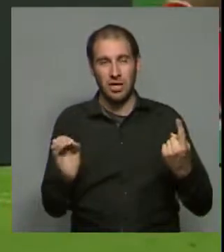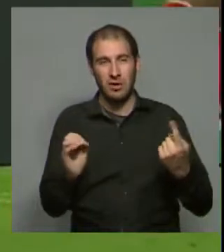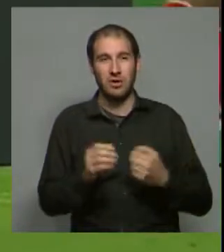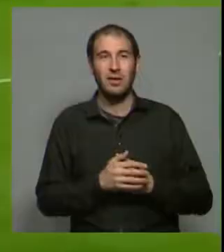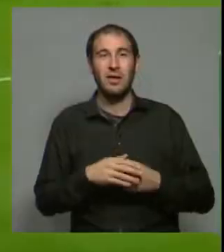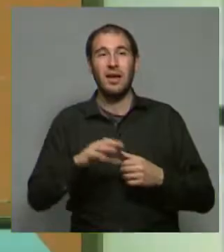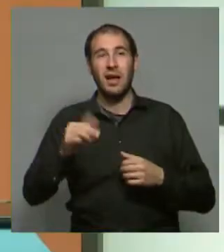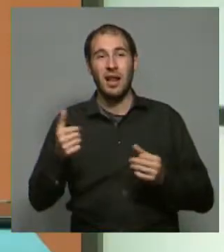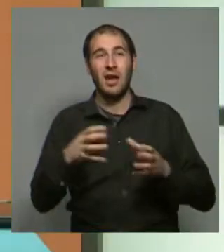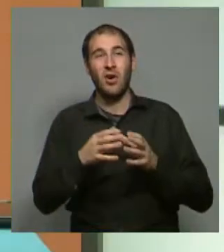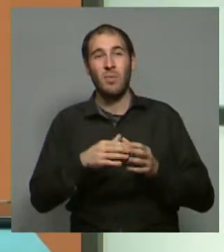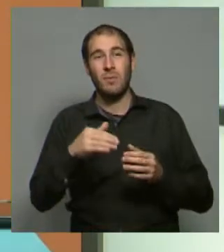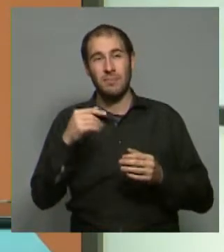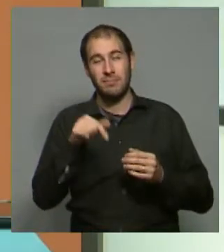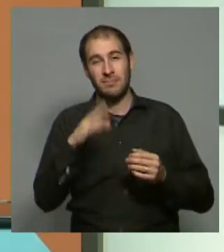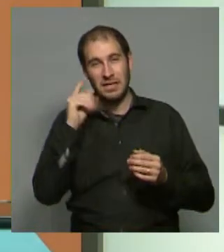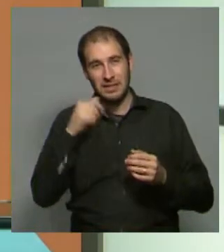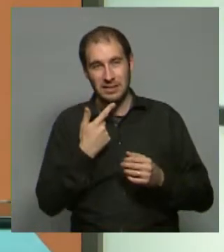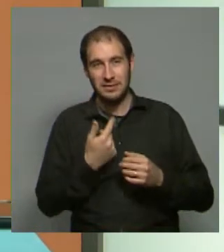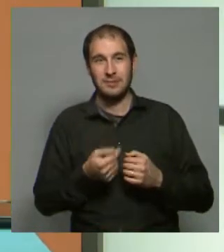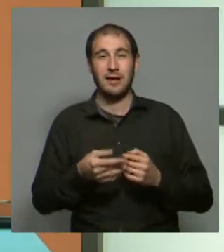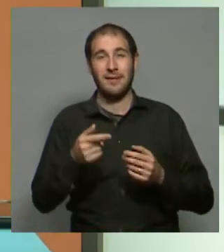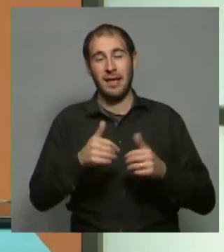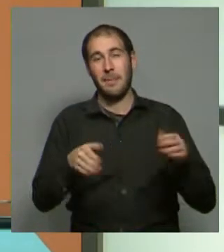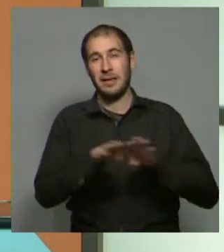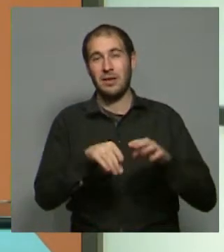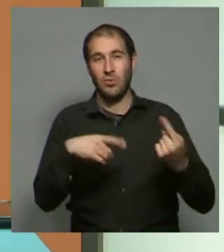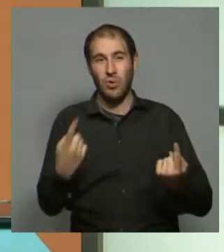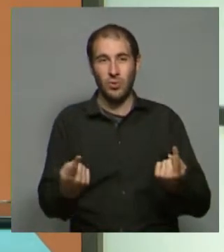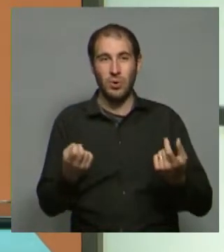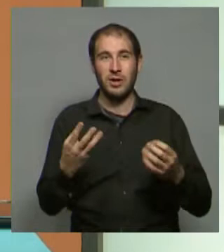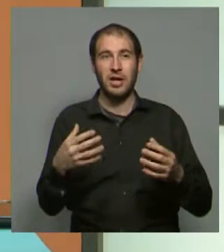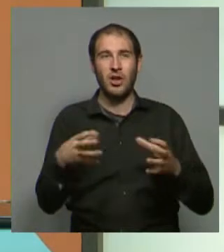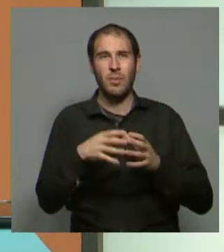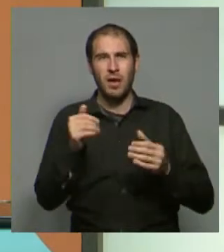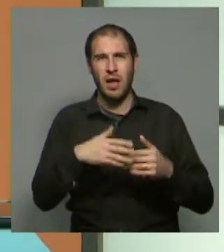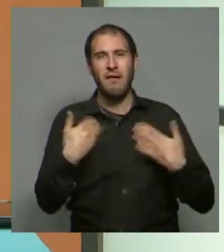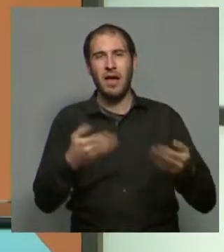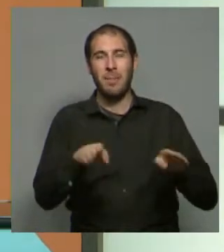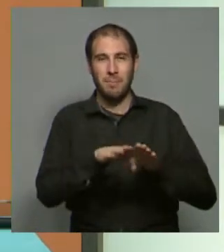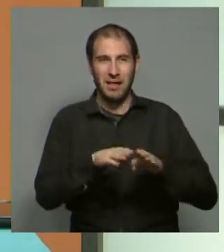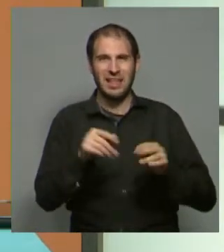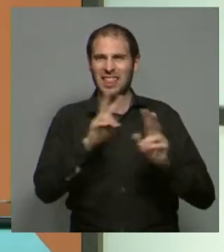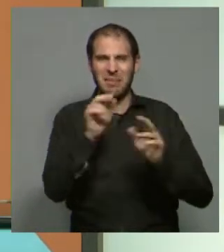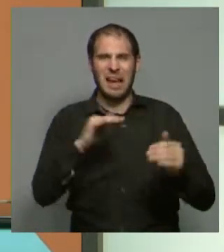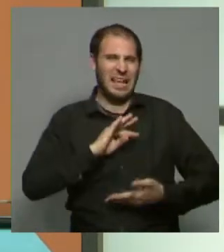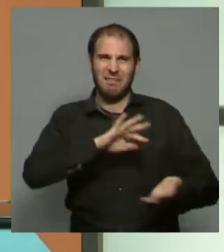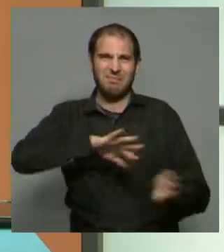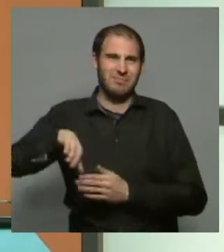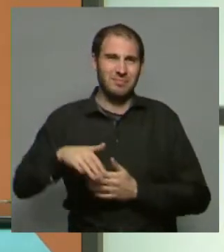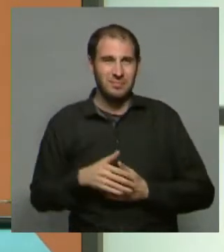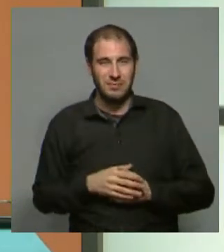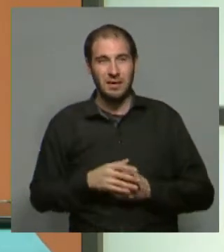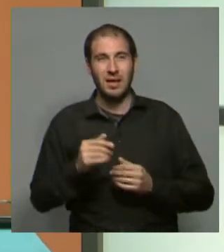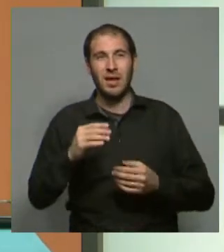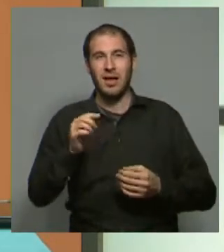ganaba el equipo del Mainz. Terminó empatado 1-1 porque el rival hizo méritos para empatarlo. No tuvo nada que ver el arquero. Uno puede decir, bueno,